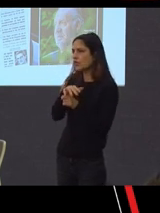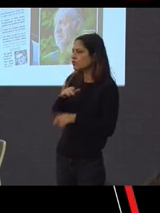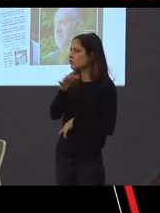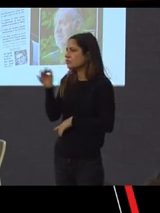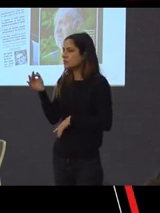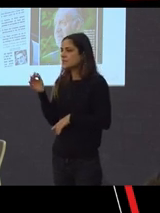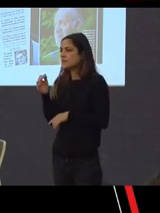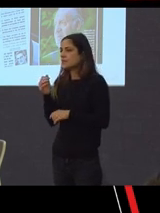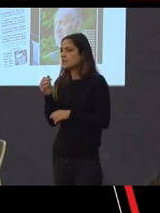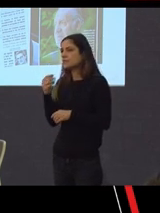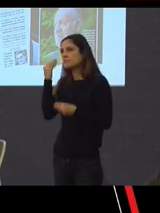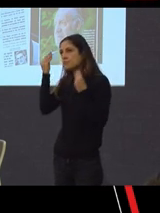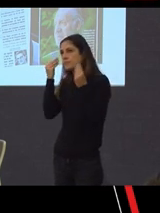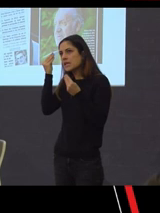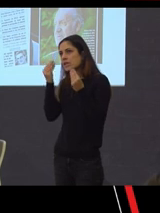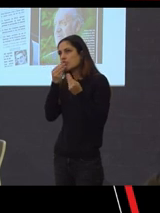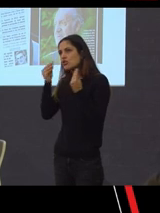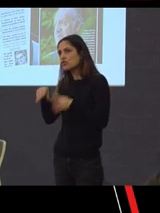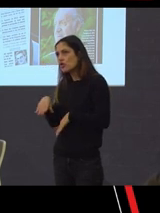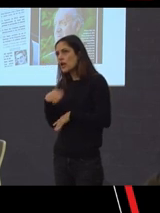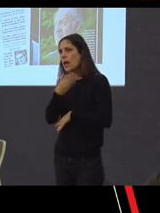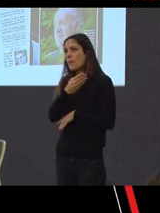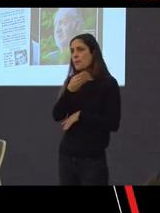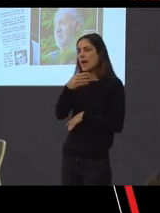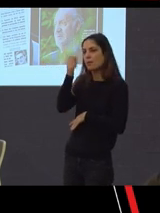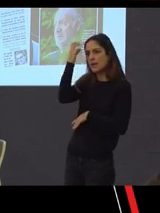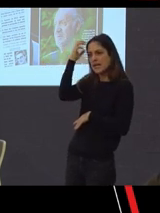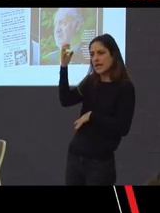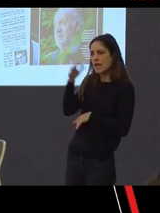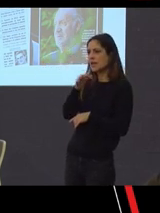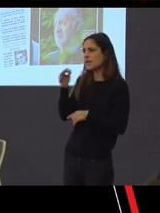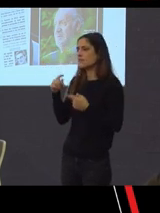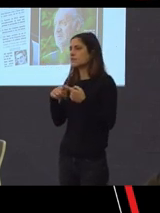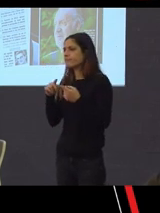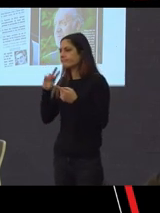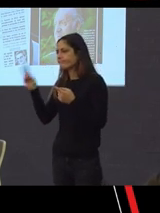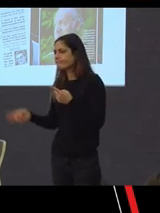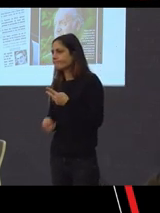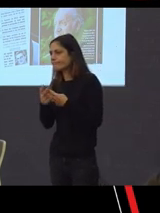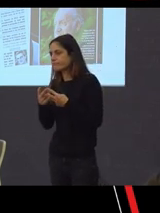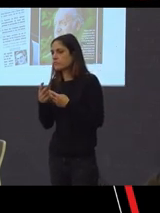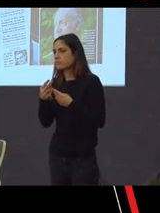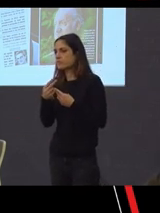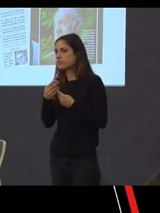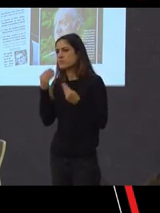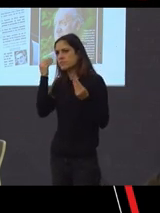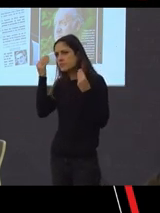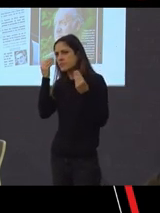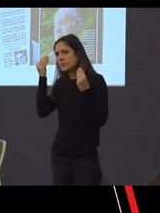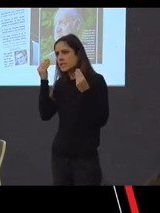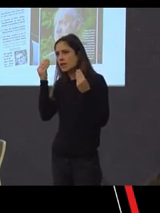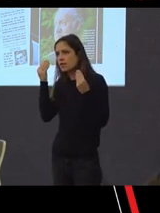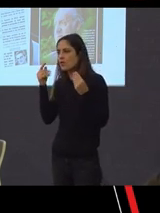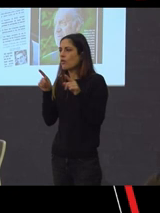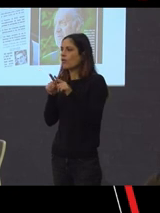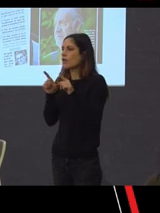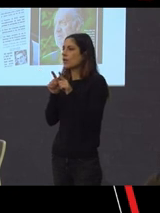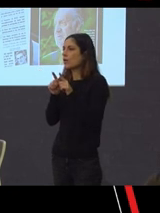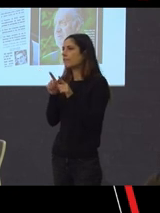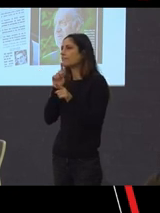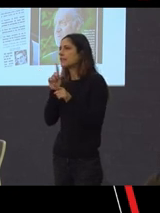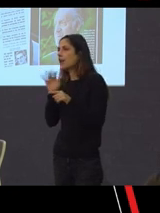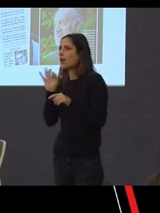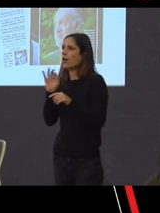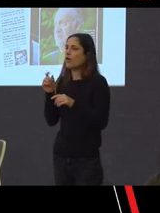tendo en conta estas historias de Bárbara Rey e de Sandra Mozarowski, pois non é de moita risa o que di Corina, non é